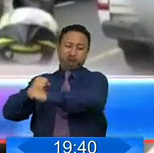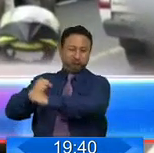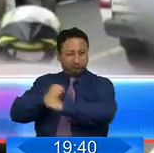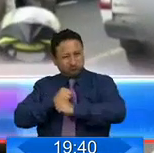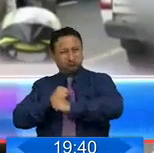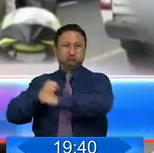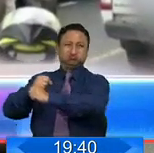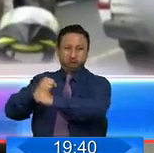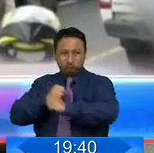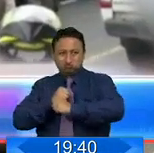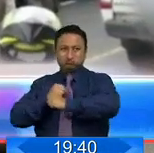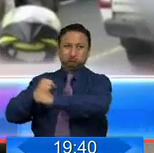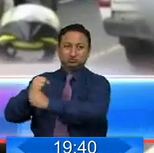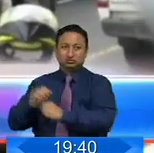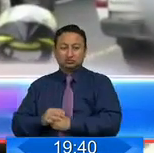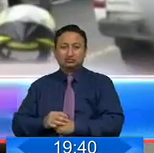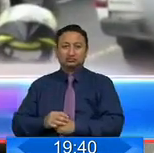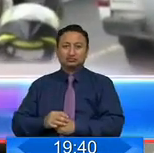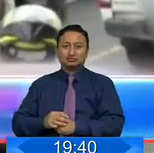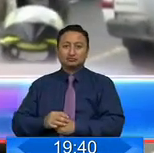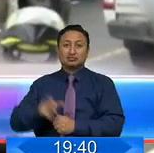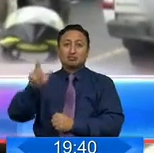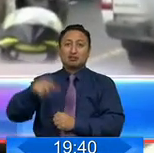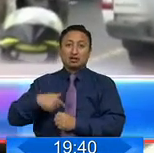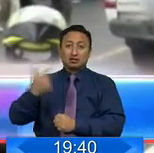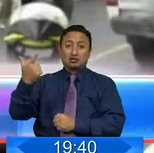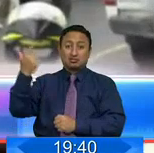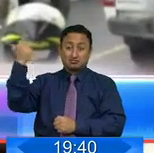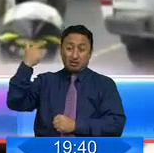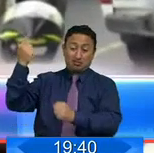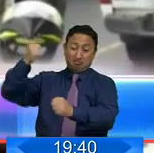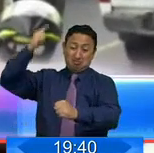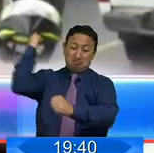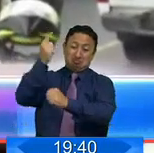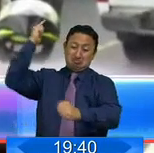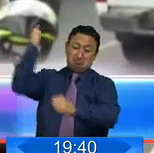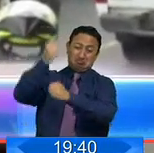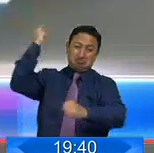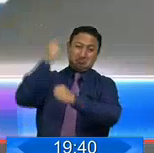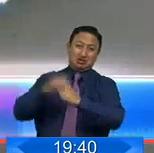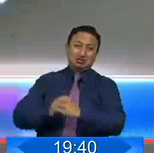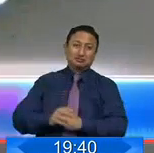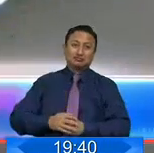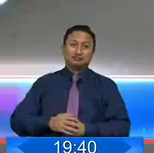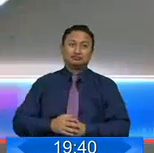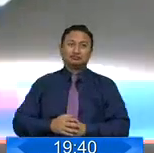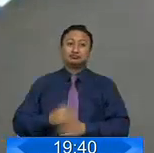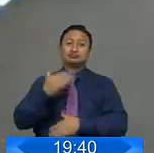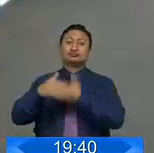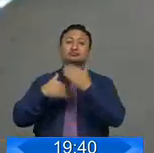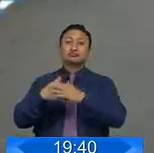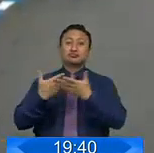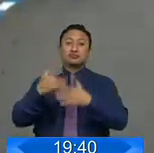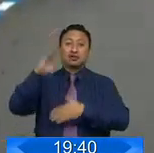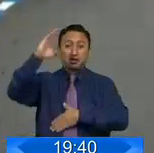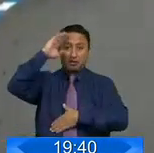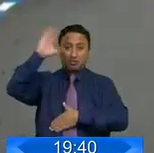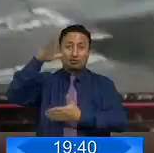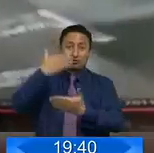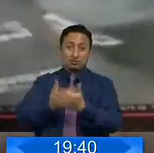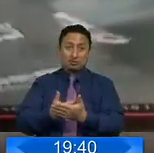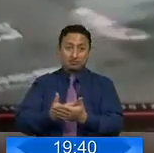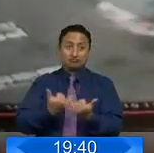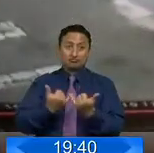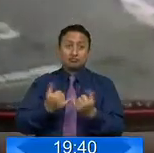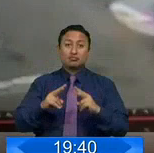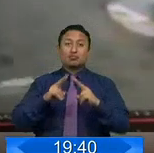el señor le con el arma le estaba dando duro y disparos. Minutos después arribaron unidades policiales. Ahora trabajan